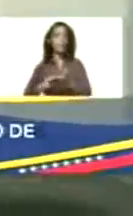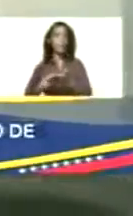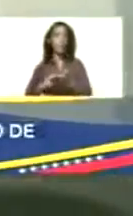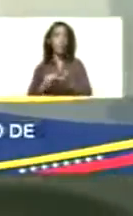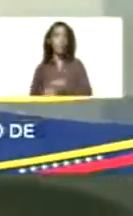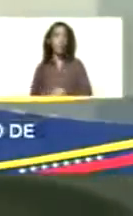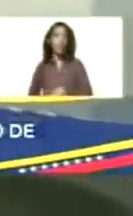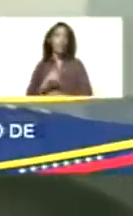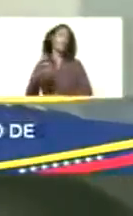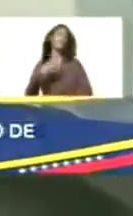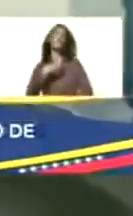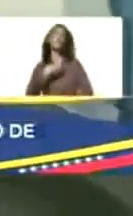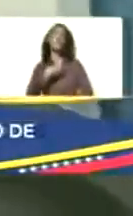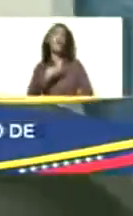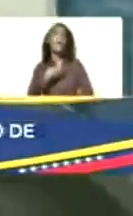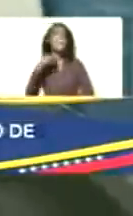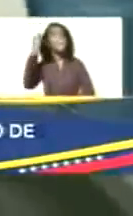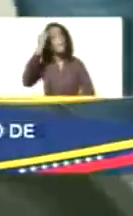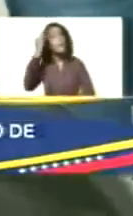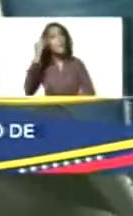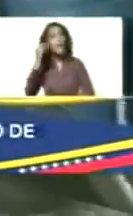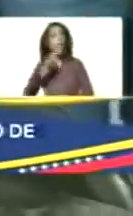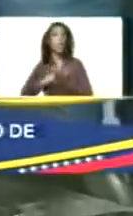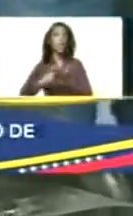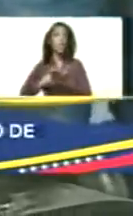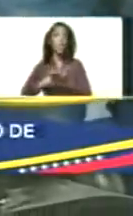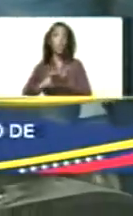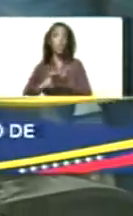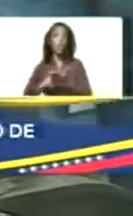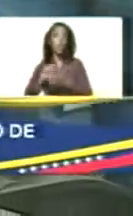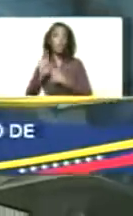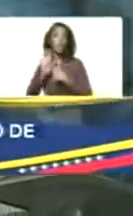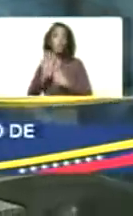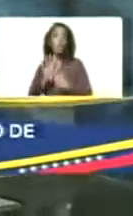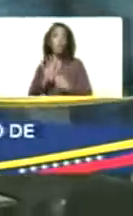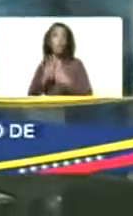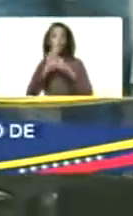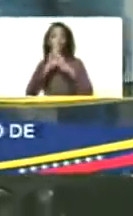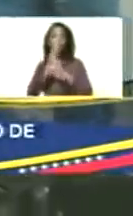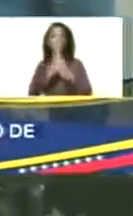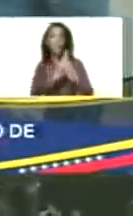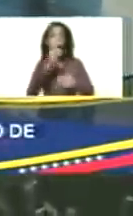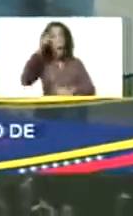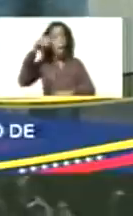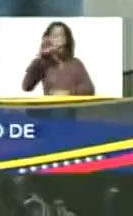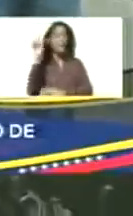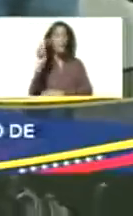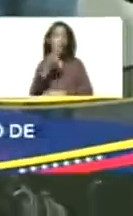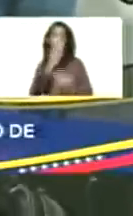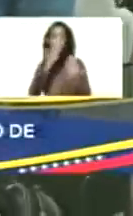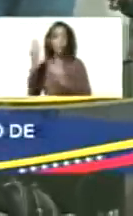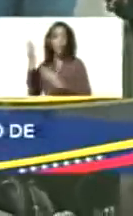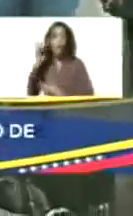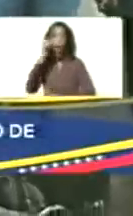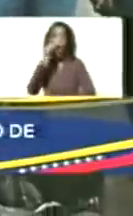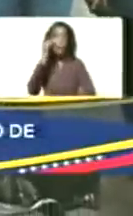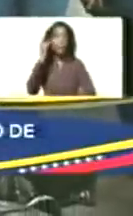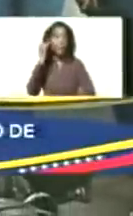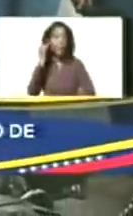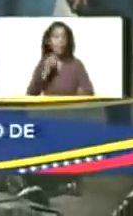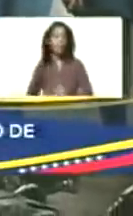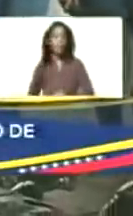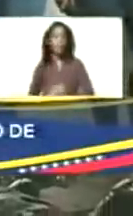que no se pudieran pensar y las soluciona y plantea respuesta a la población venezolana. Estos hombres y estas mujeres